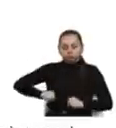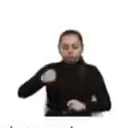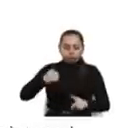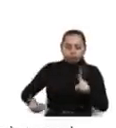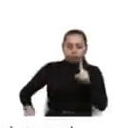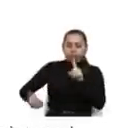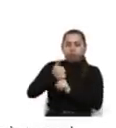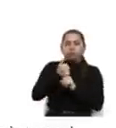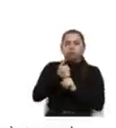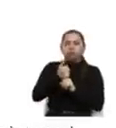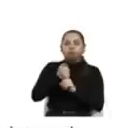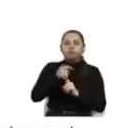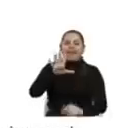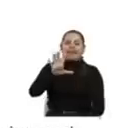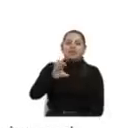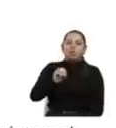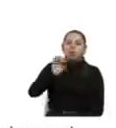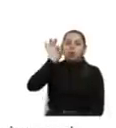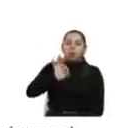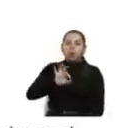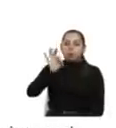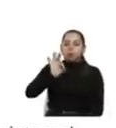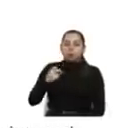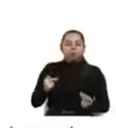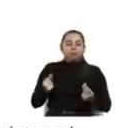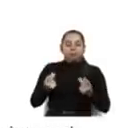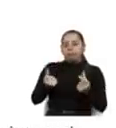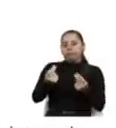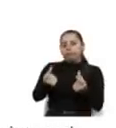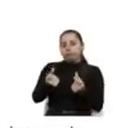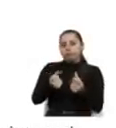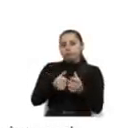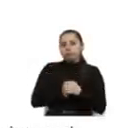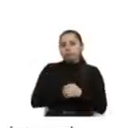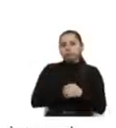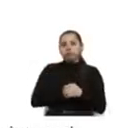este gobierno al 50% lo más pronto posible.